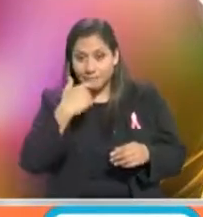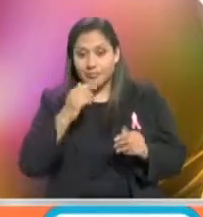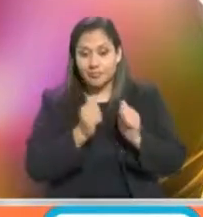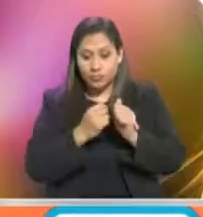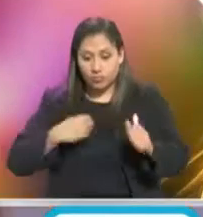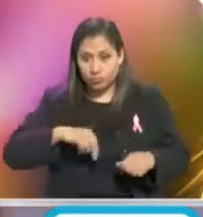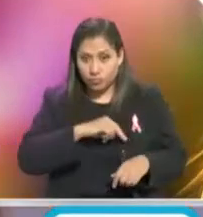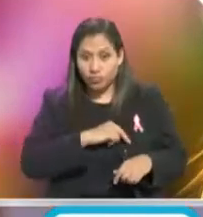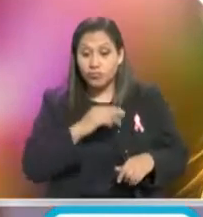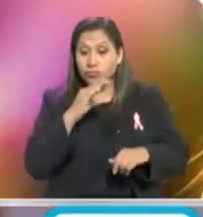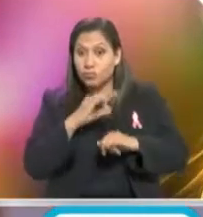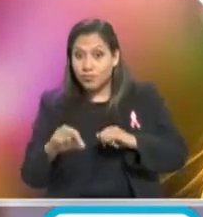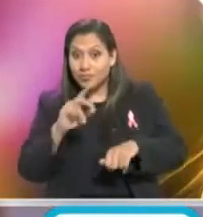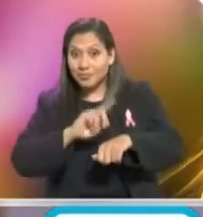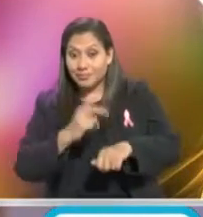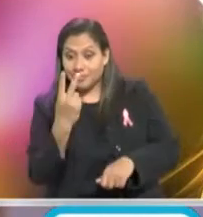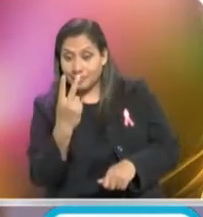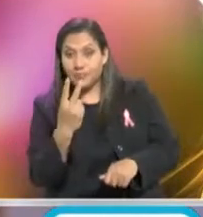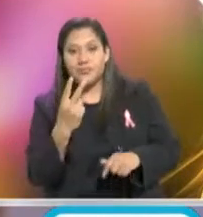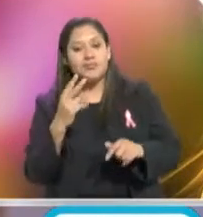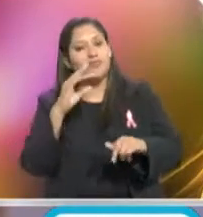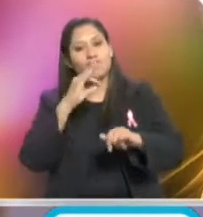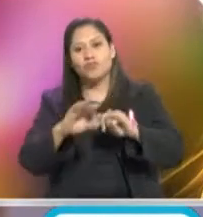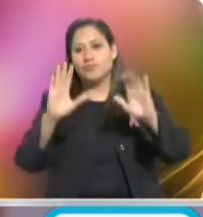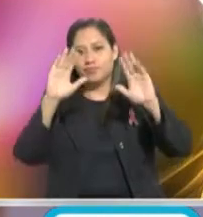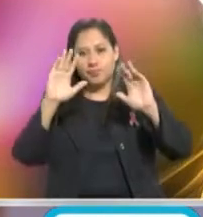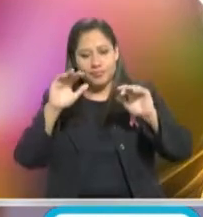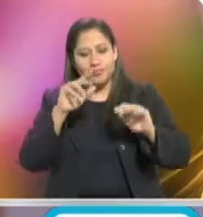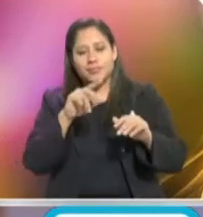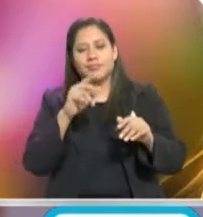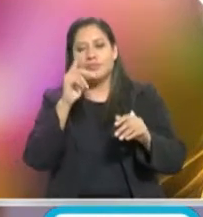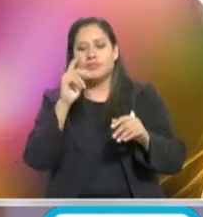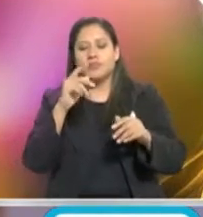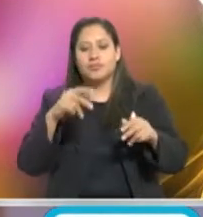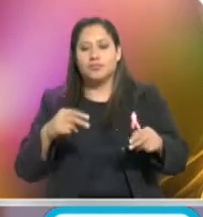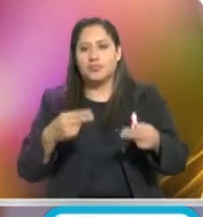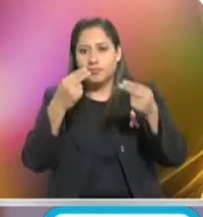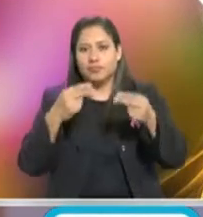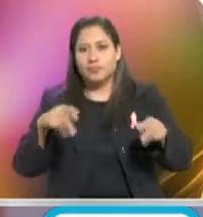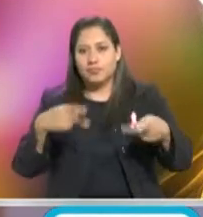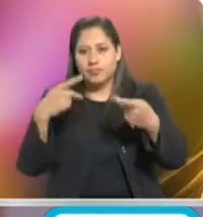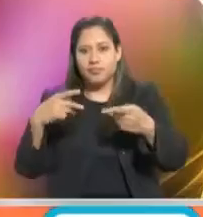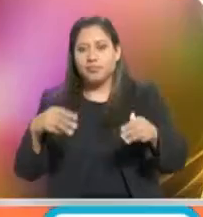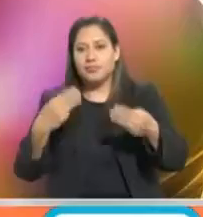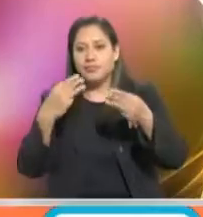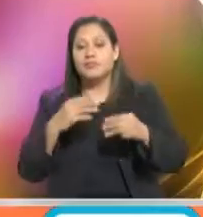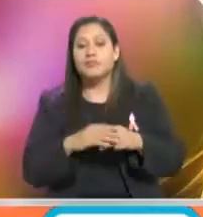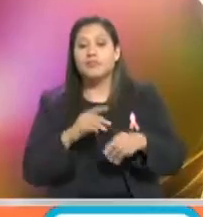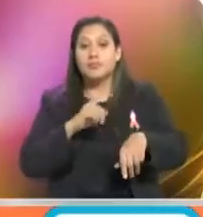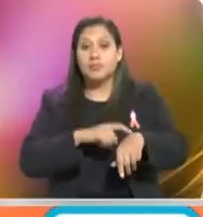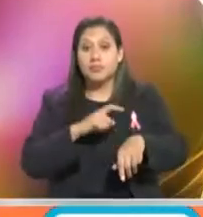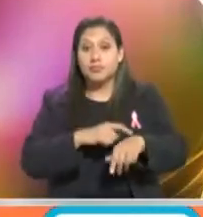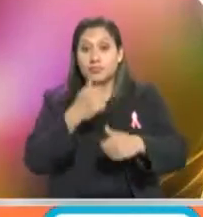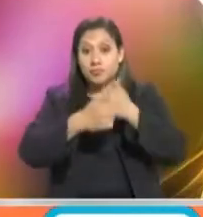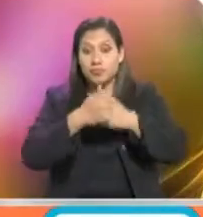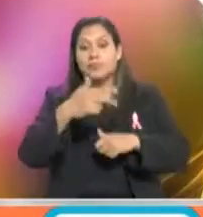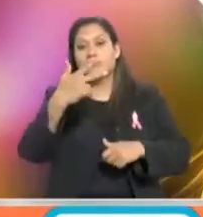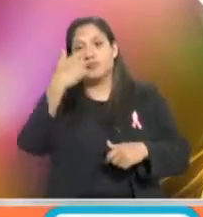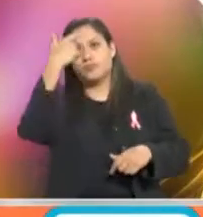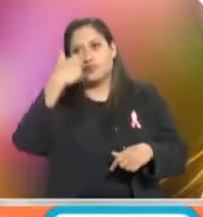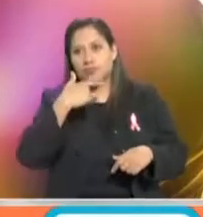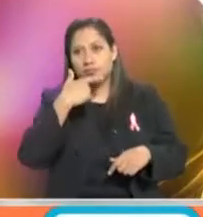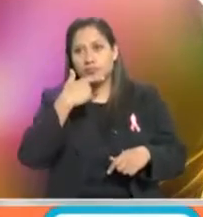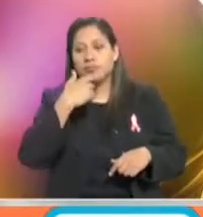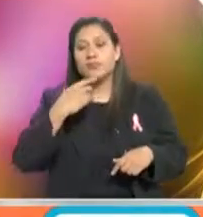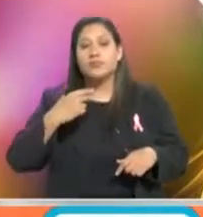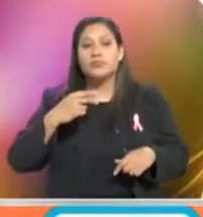y al final, el día 2, con eso despedimos nuestra romería. ¿En qué horario hacen el concurso? El concurso va a empezar a las 8 de la noche. Muy bien. Vamos